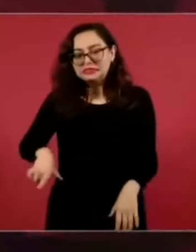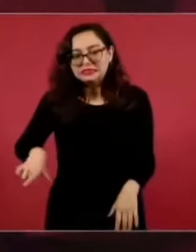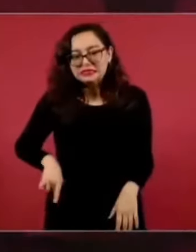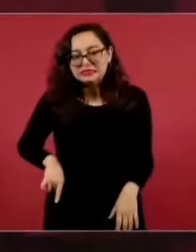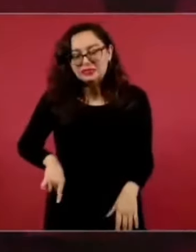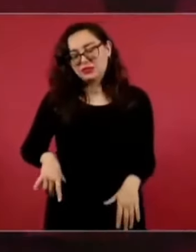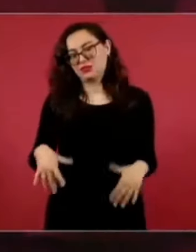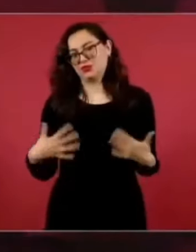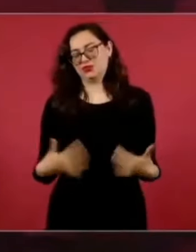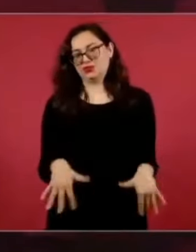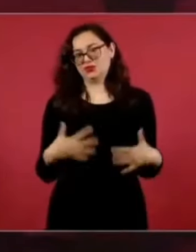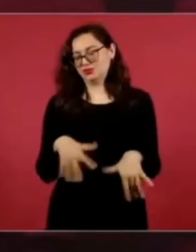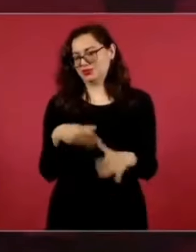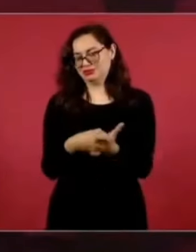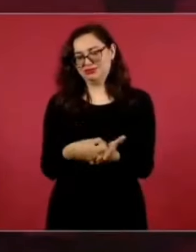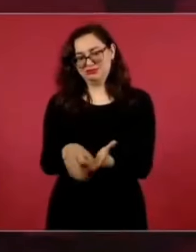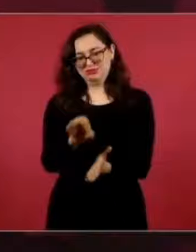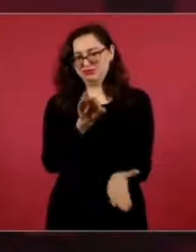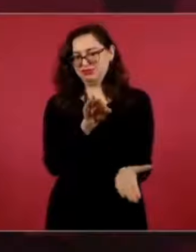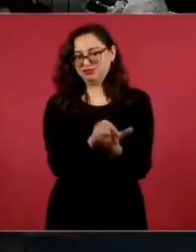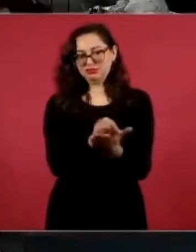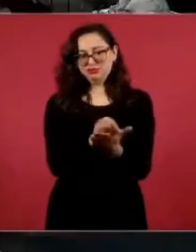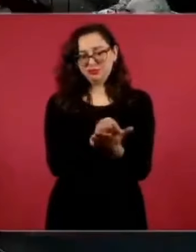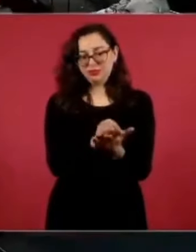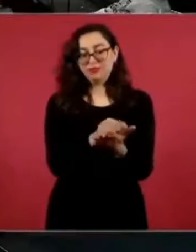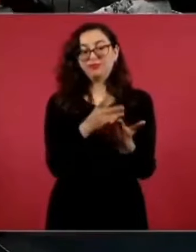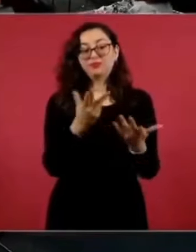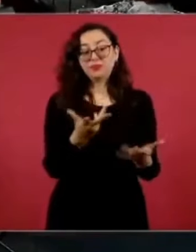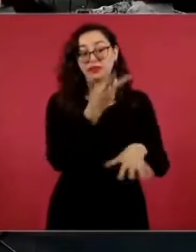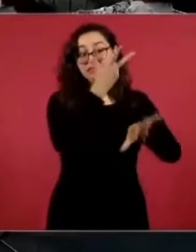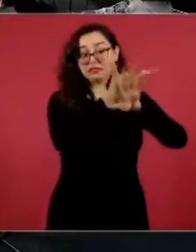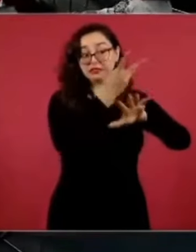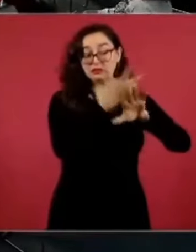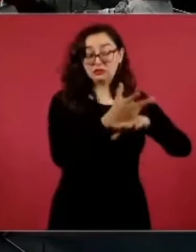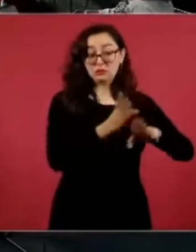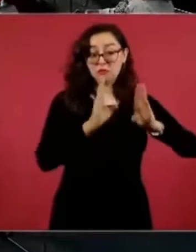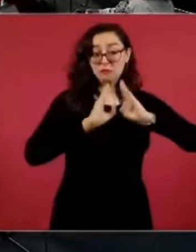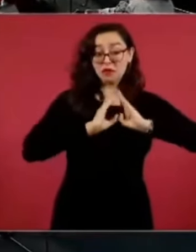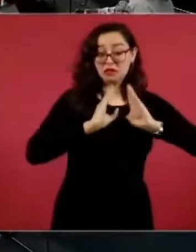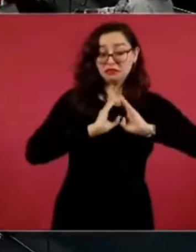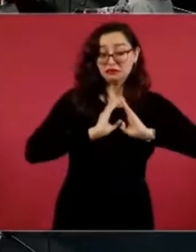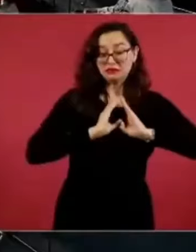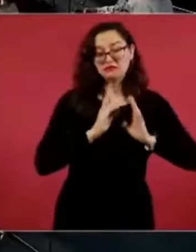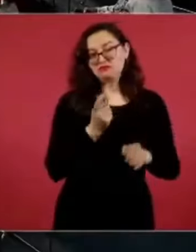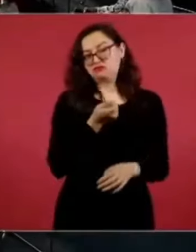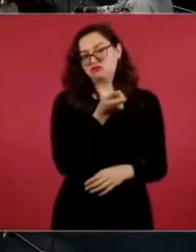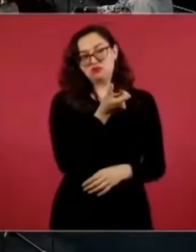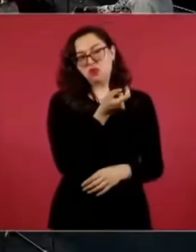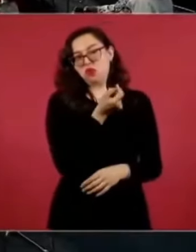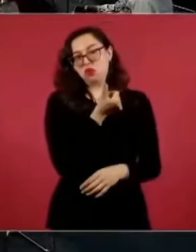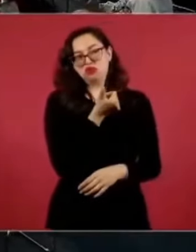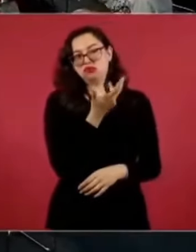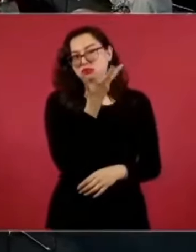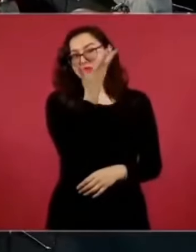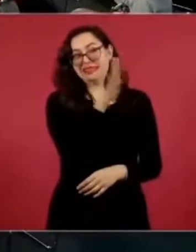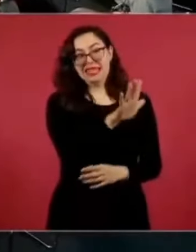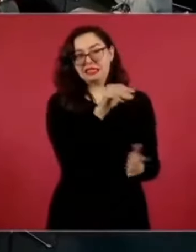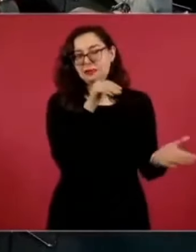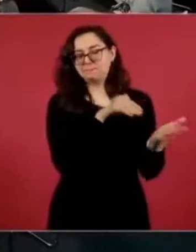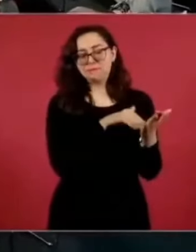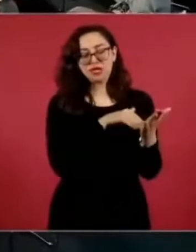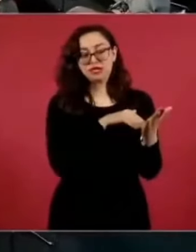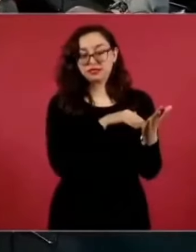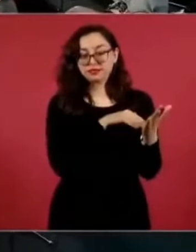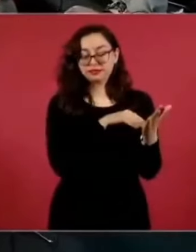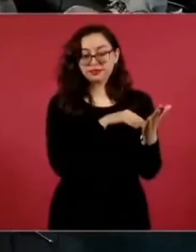muchos los integrantes del ejército estadounidense, eran como 10,000,